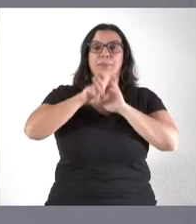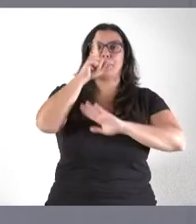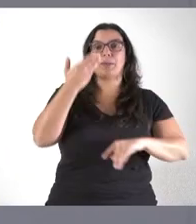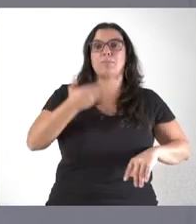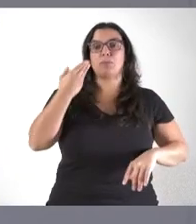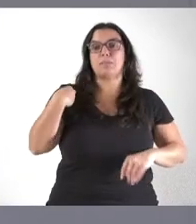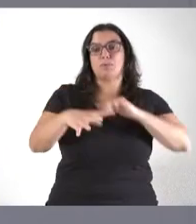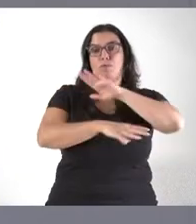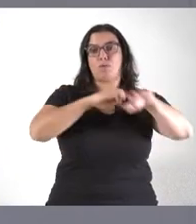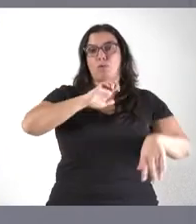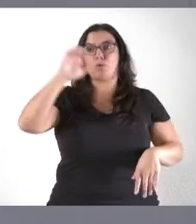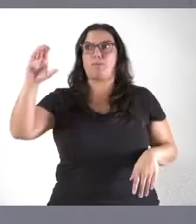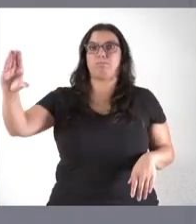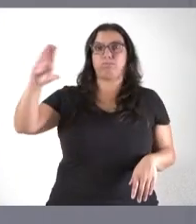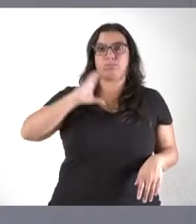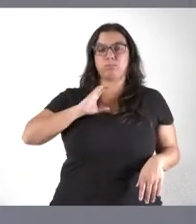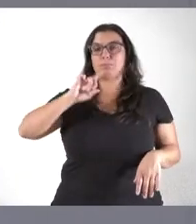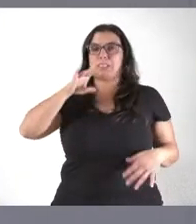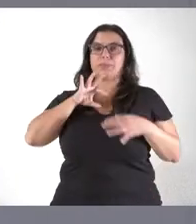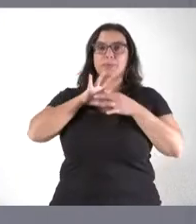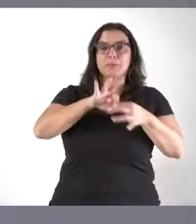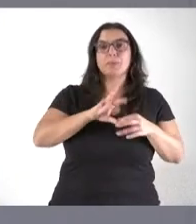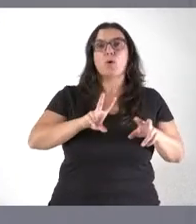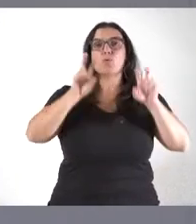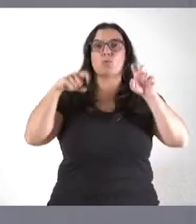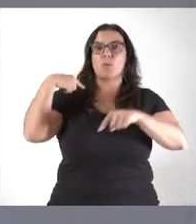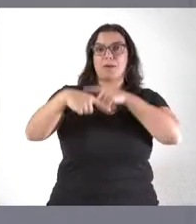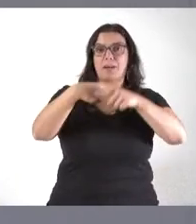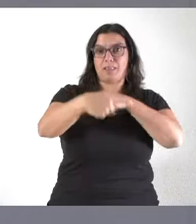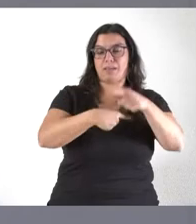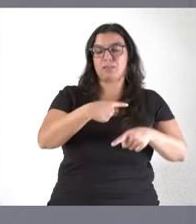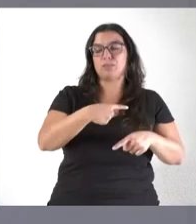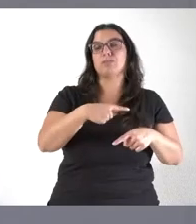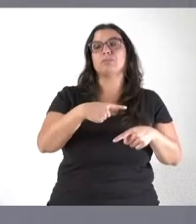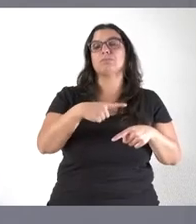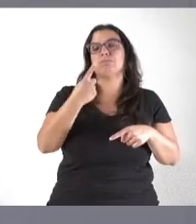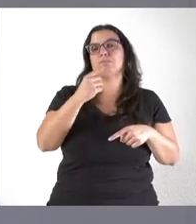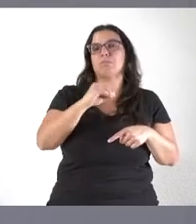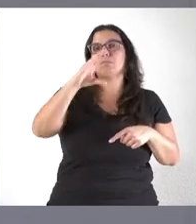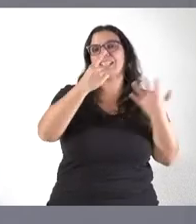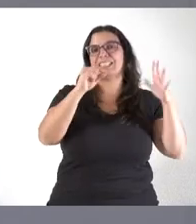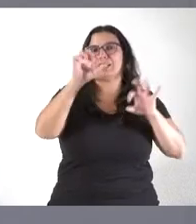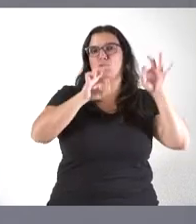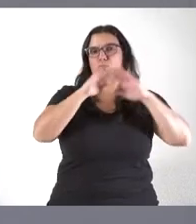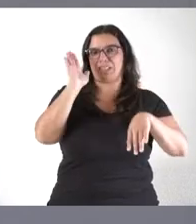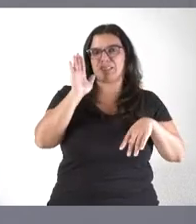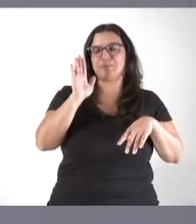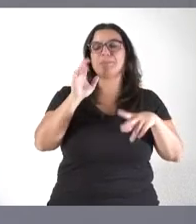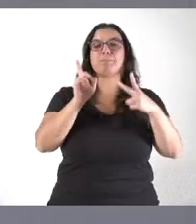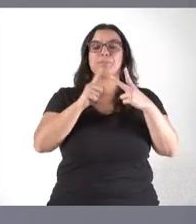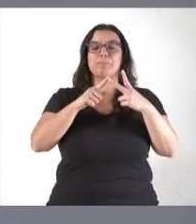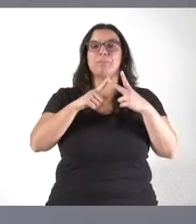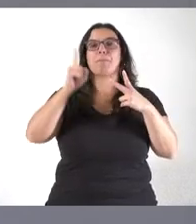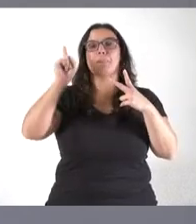fondos europeos fundamentalmente los vinculados a la nueva generación de La europea un incremento por encima del 60 por ciento y el